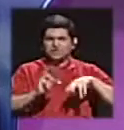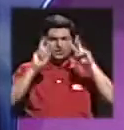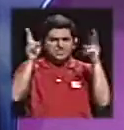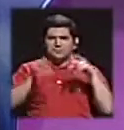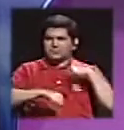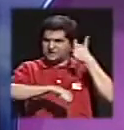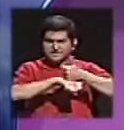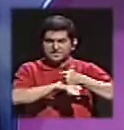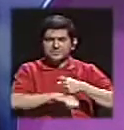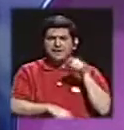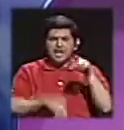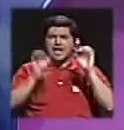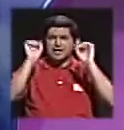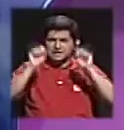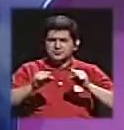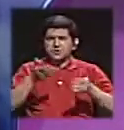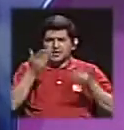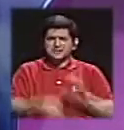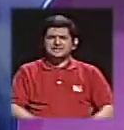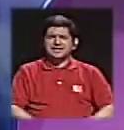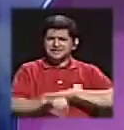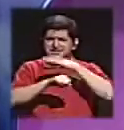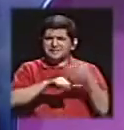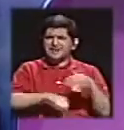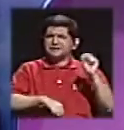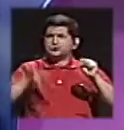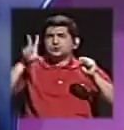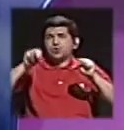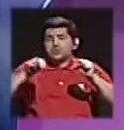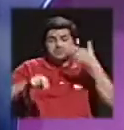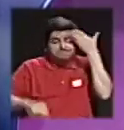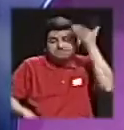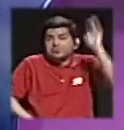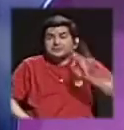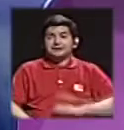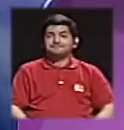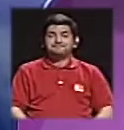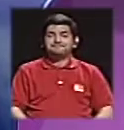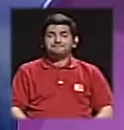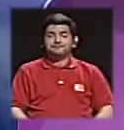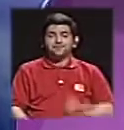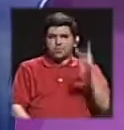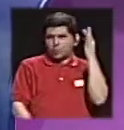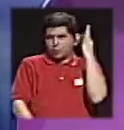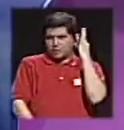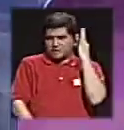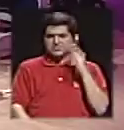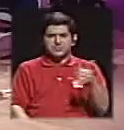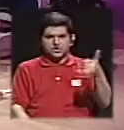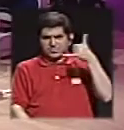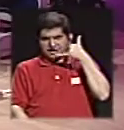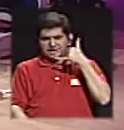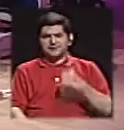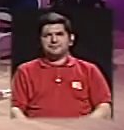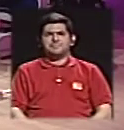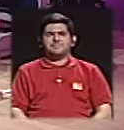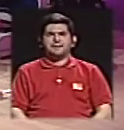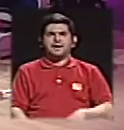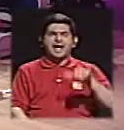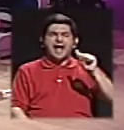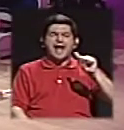tema, ¿hubieran quedado embarazadas o no? No sabemos, ¿verdad? Hay una señora que nos está llamando que se llama